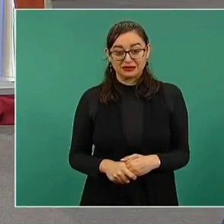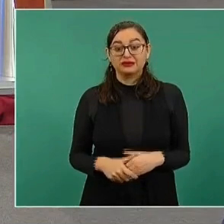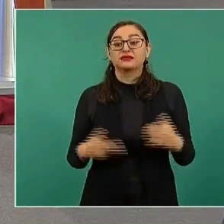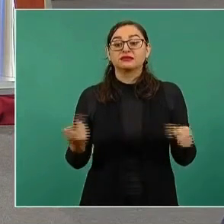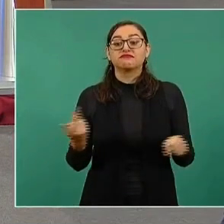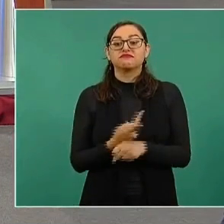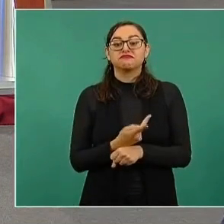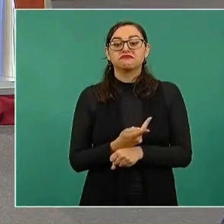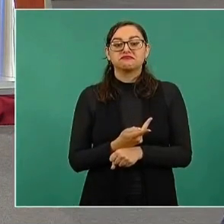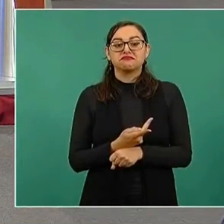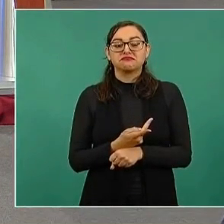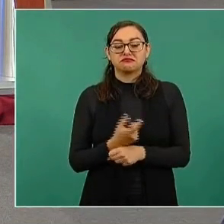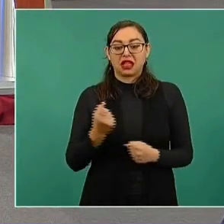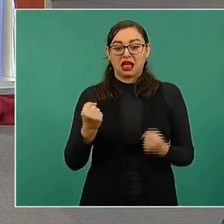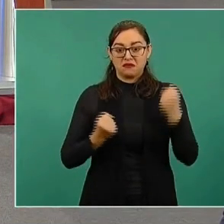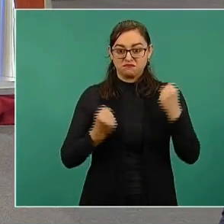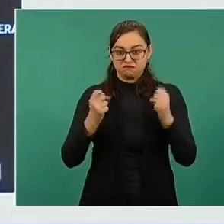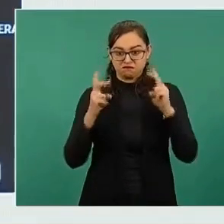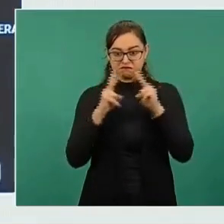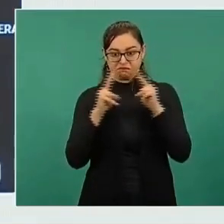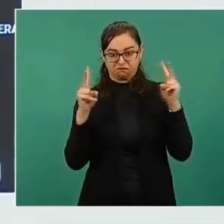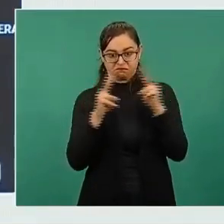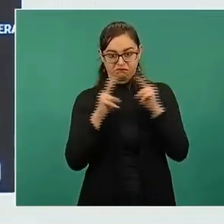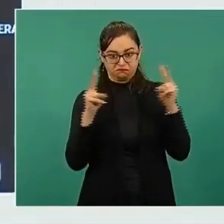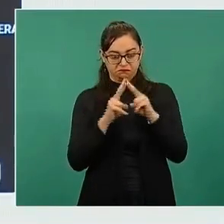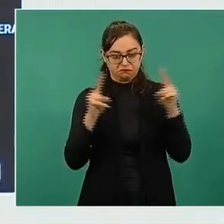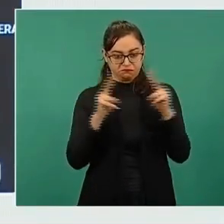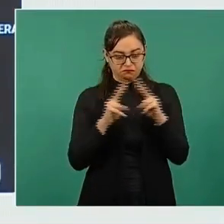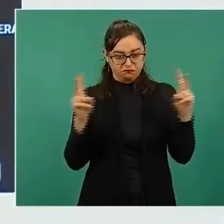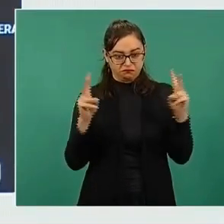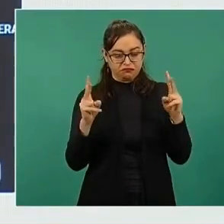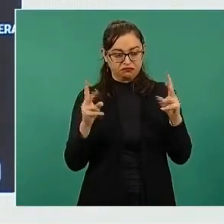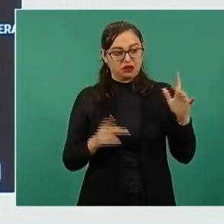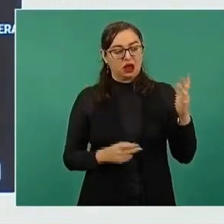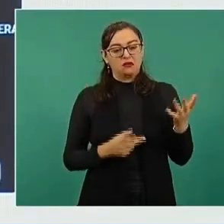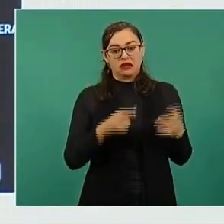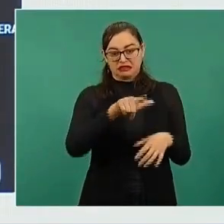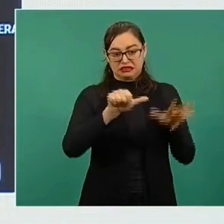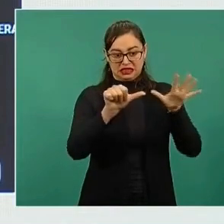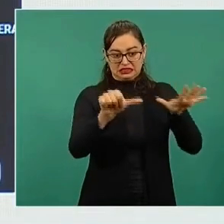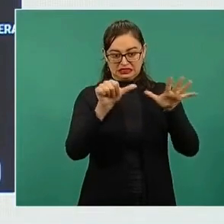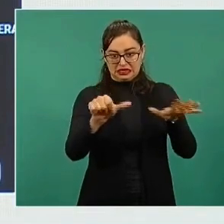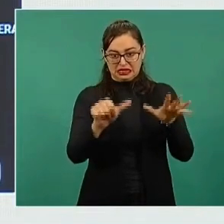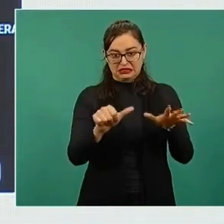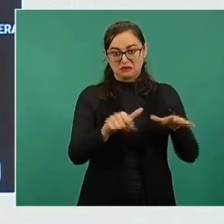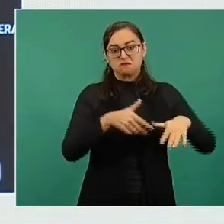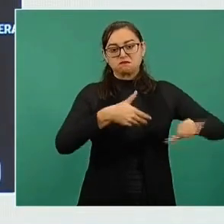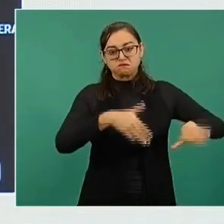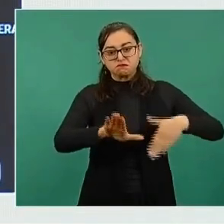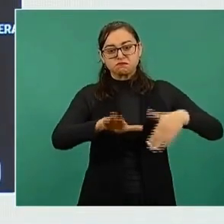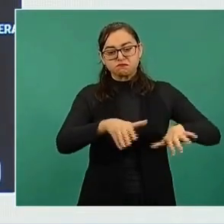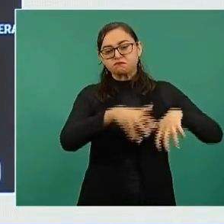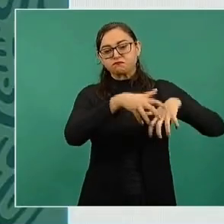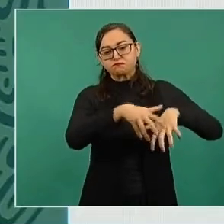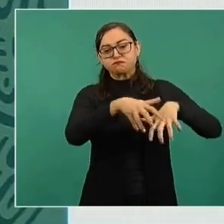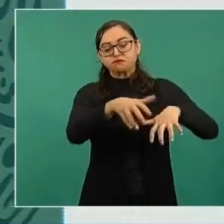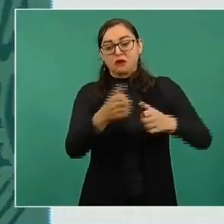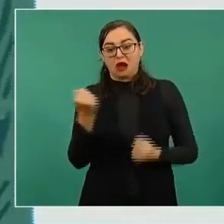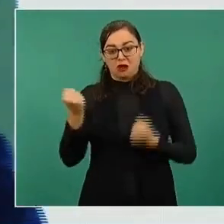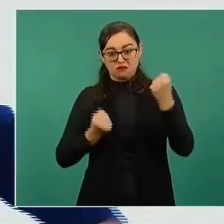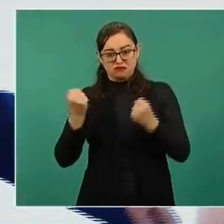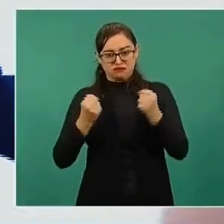Atropellados por un camión de carga cuando huían del lugar rumbo a su hogar, caminando a pie por la